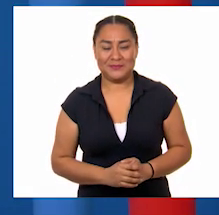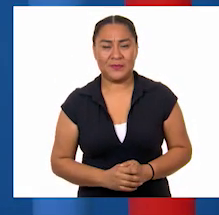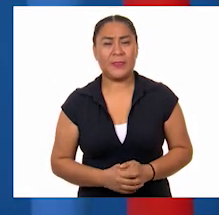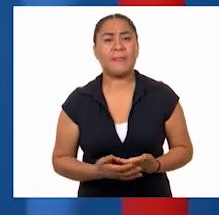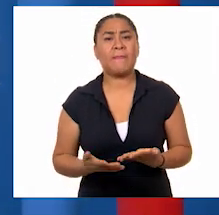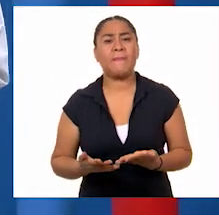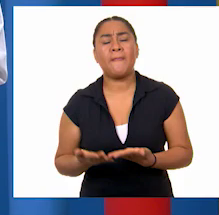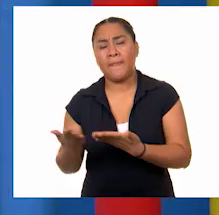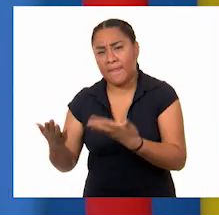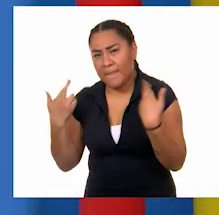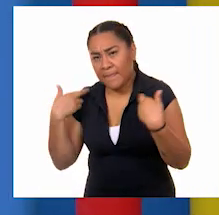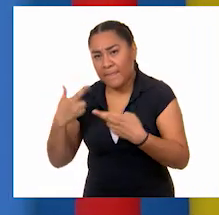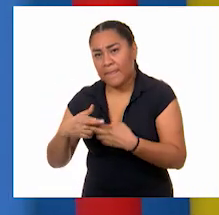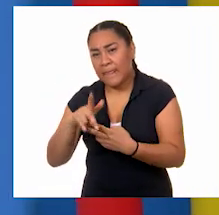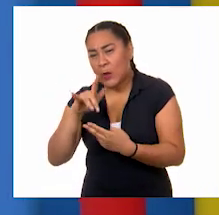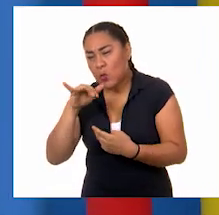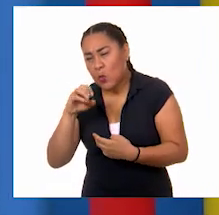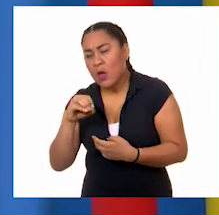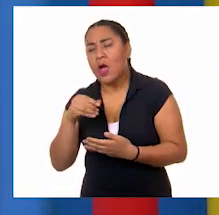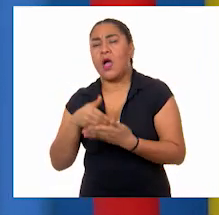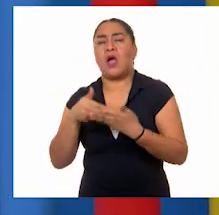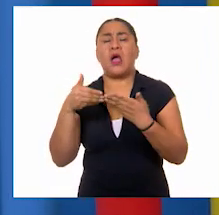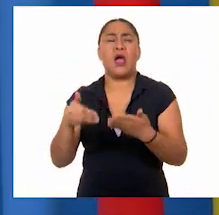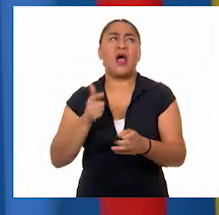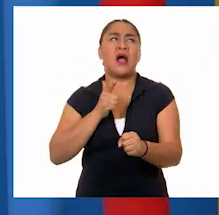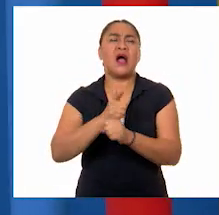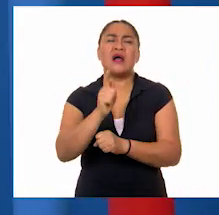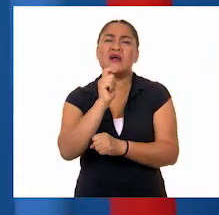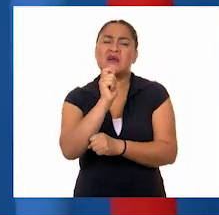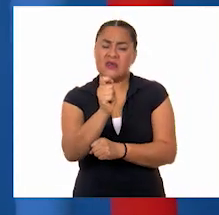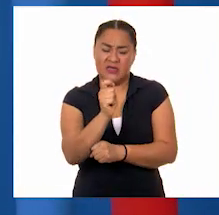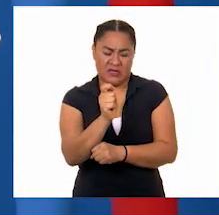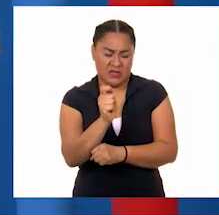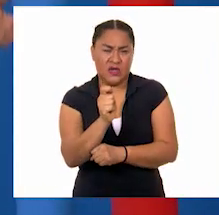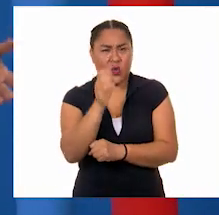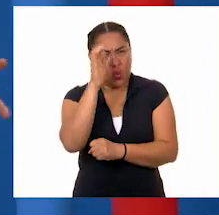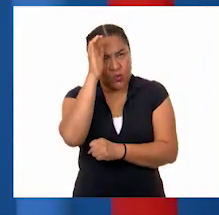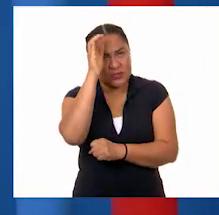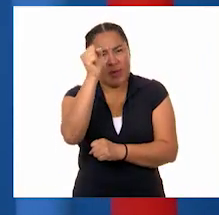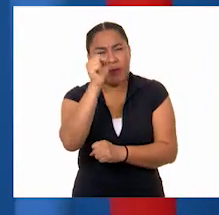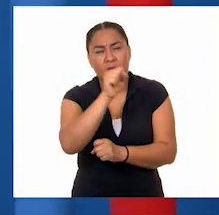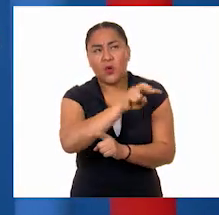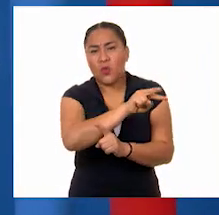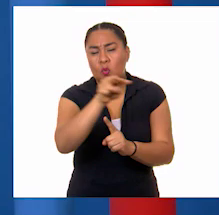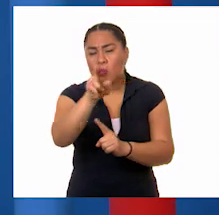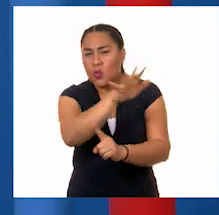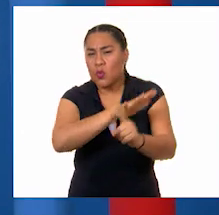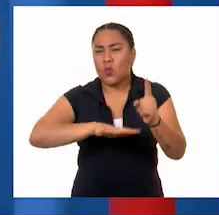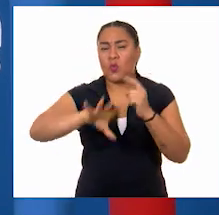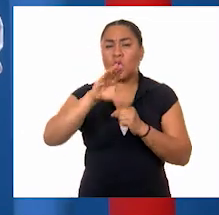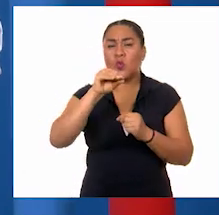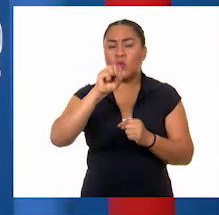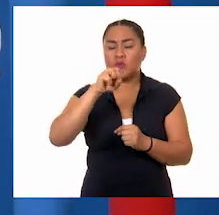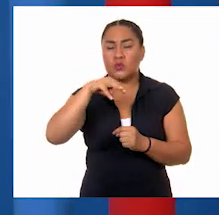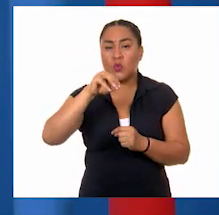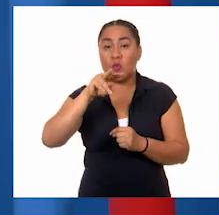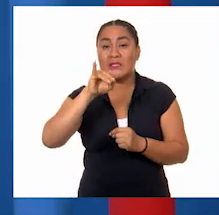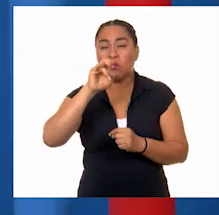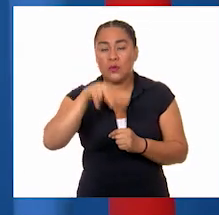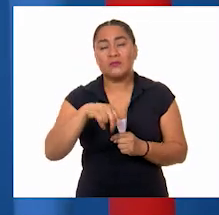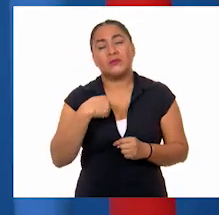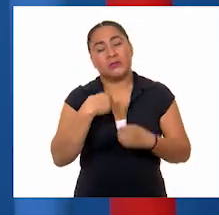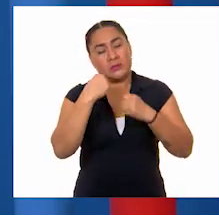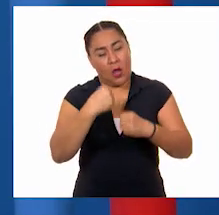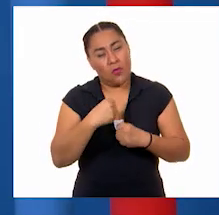Maestro Lucio, ahora tengo más claro el concepto de cosmovisión y seguramente nuestras alumnas y alumnos